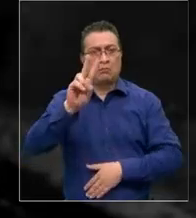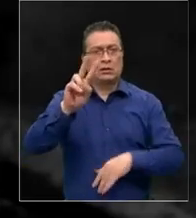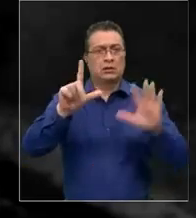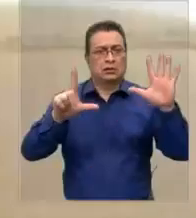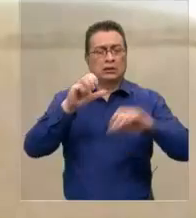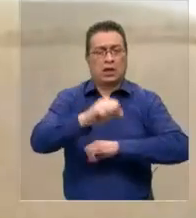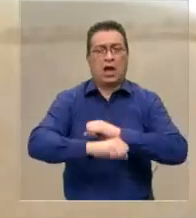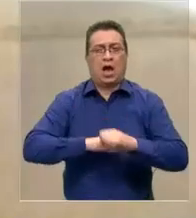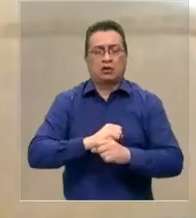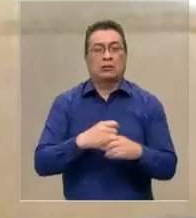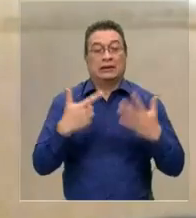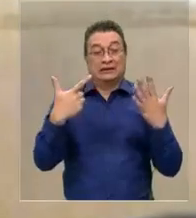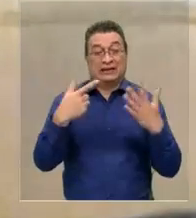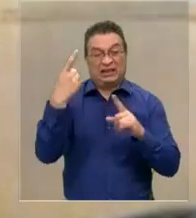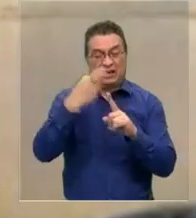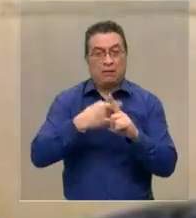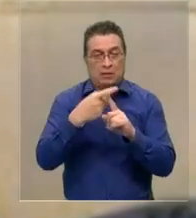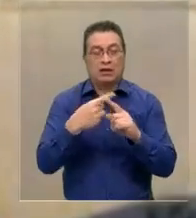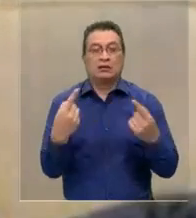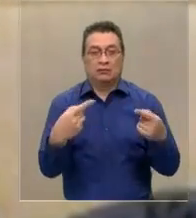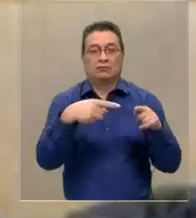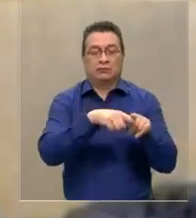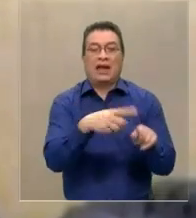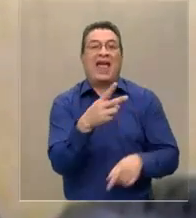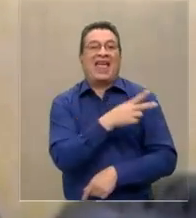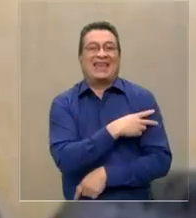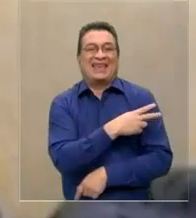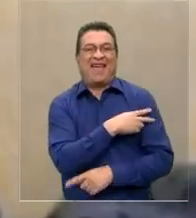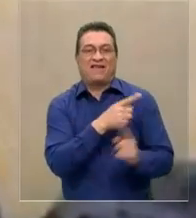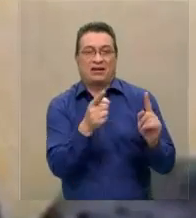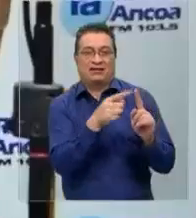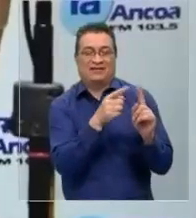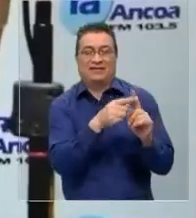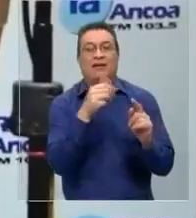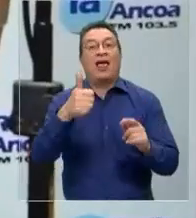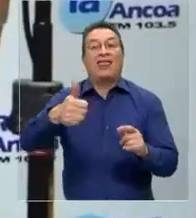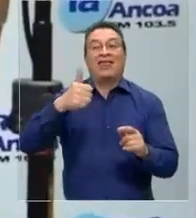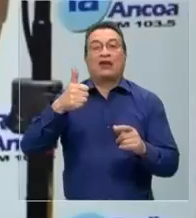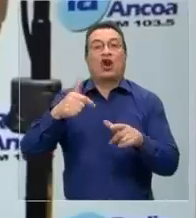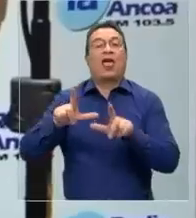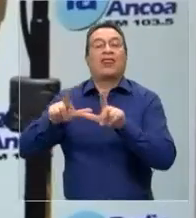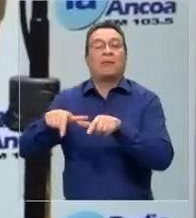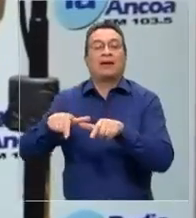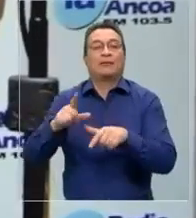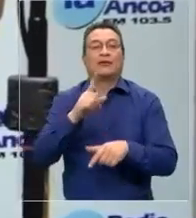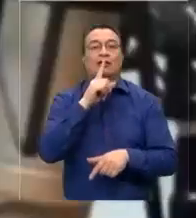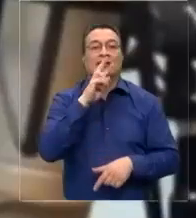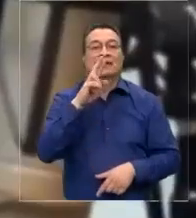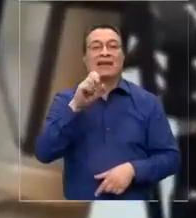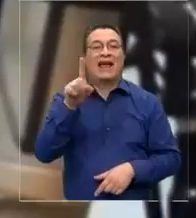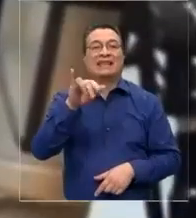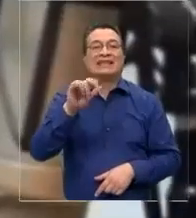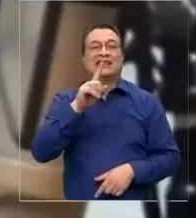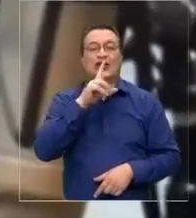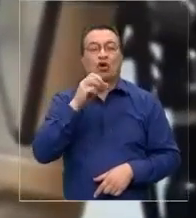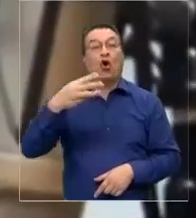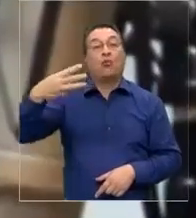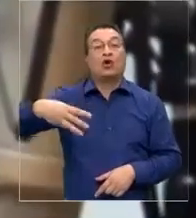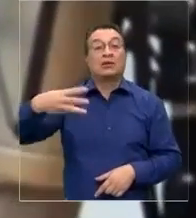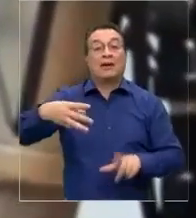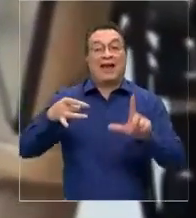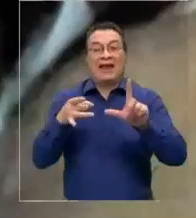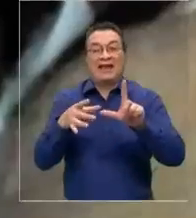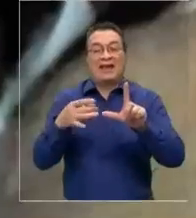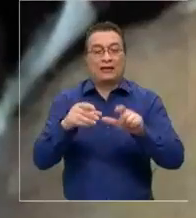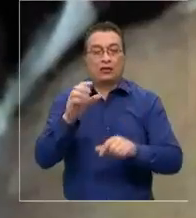años llevaba 7 meses de relación con su jefe directo, el director del Departamento de Tránsito de la Municipalidad de Linares,